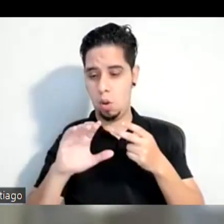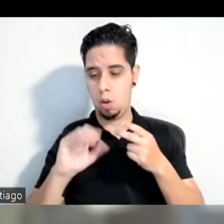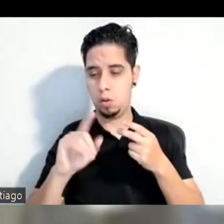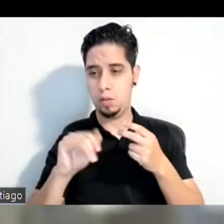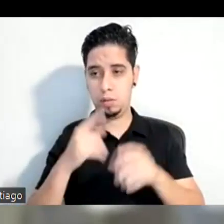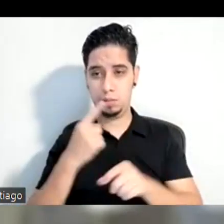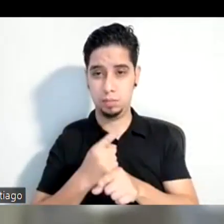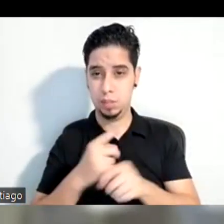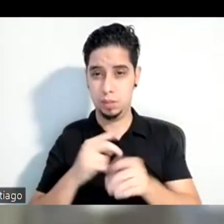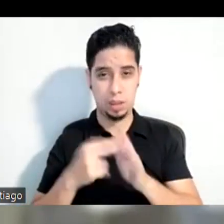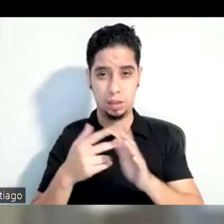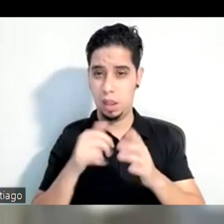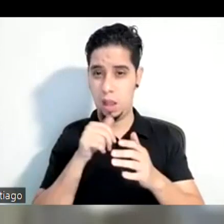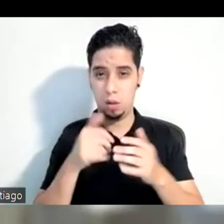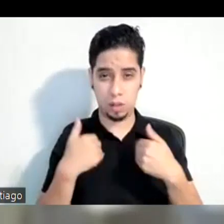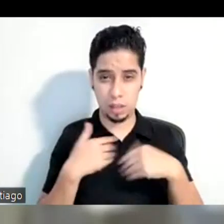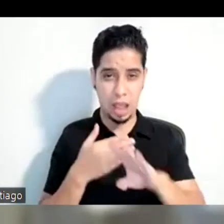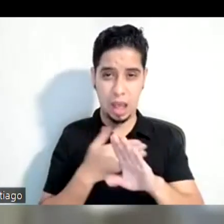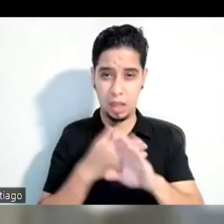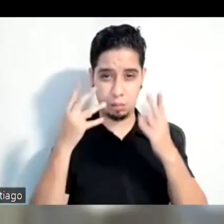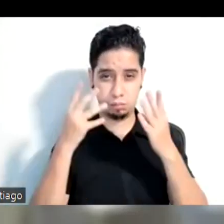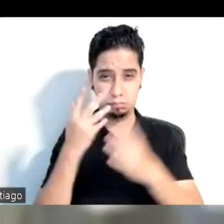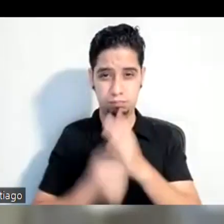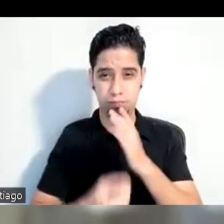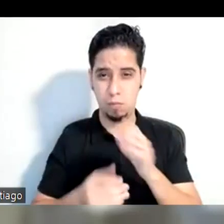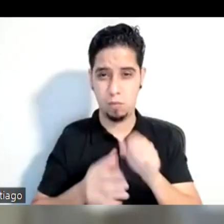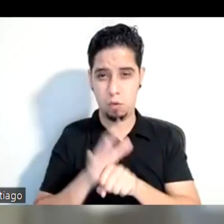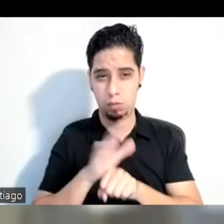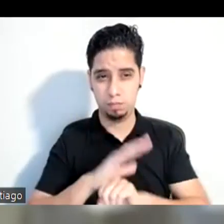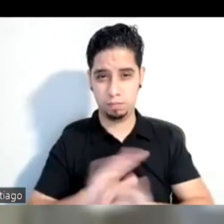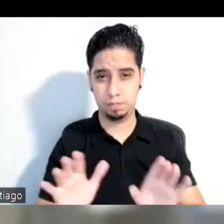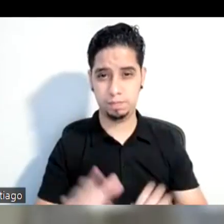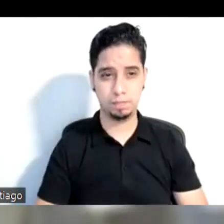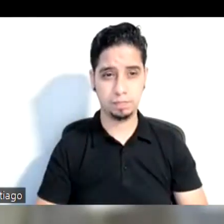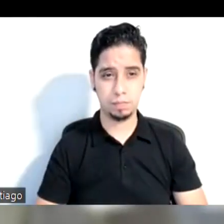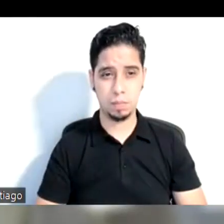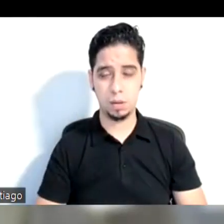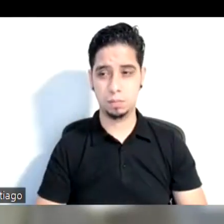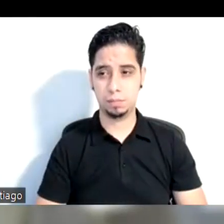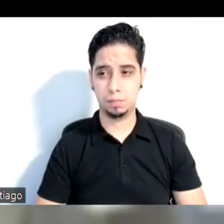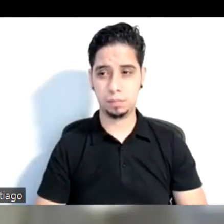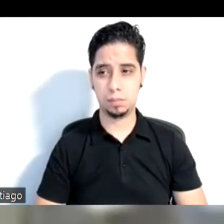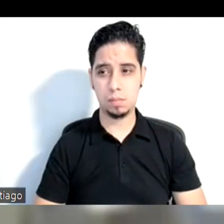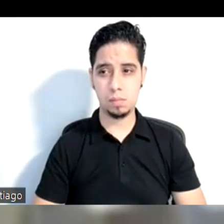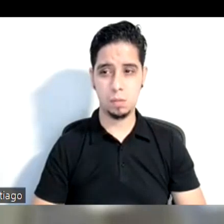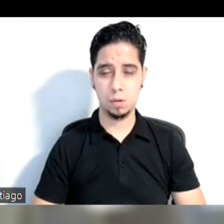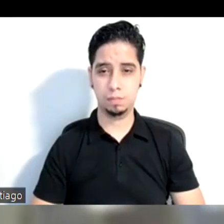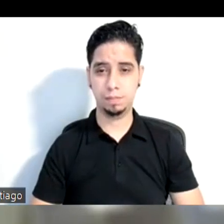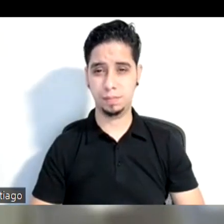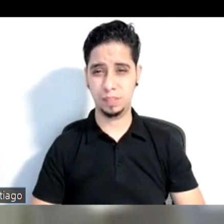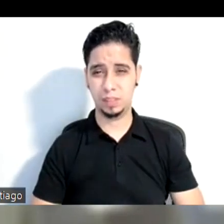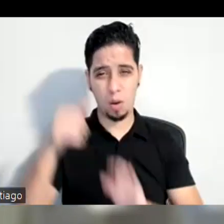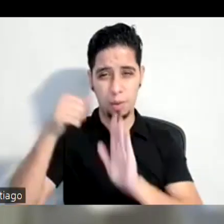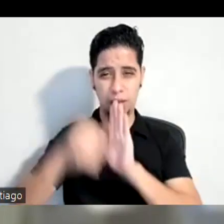sea, ya lo que te quedaba por ese oído se perdió completamente. ¿Y la operación se pierde también? O sea, en términos, si no te